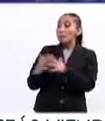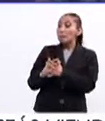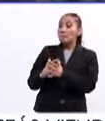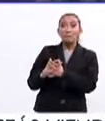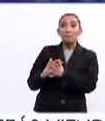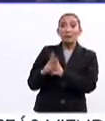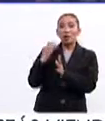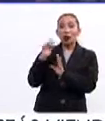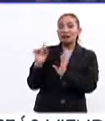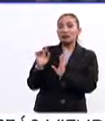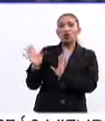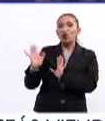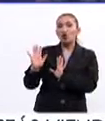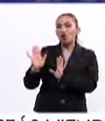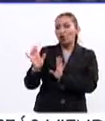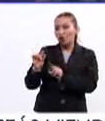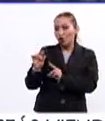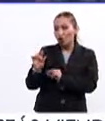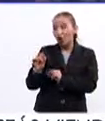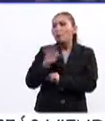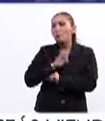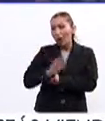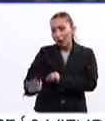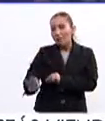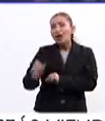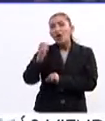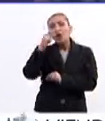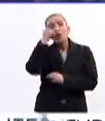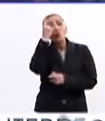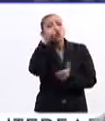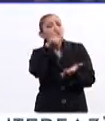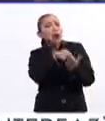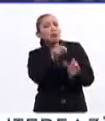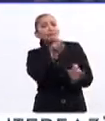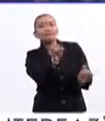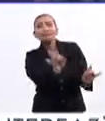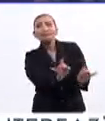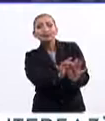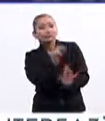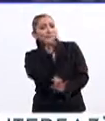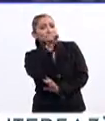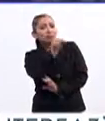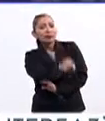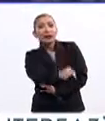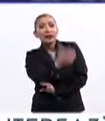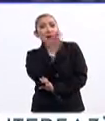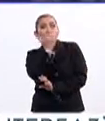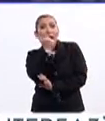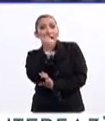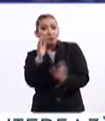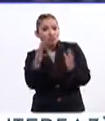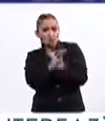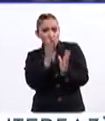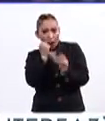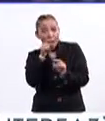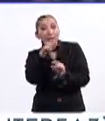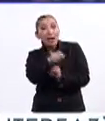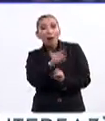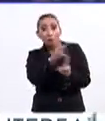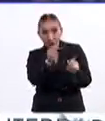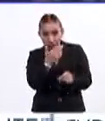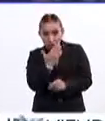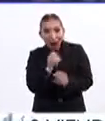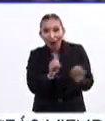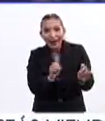armados. Es decir, puede haber algún lugar en donde no hay conflictos armados, pero no hay